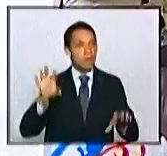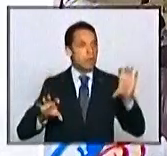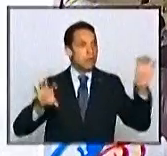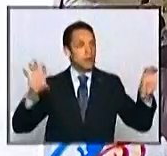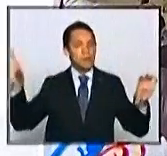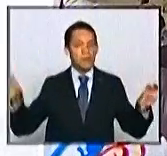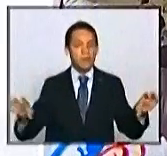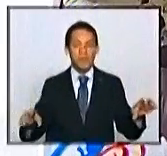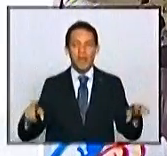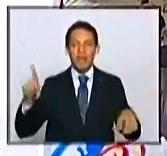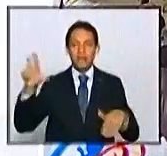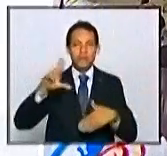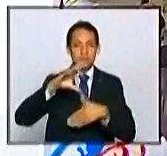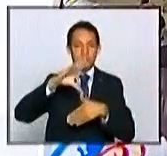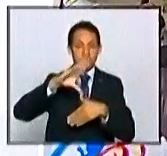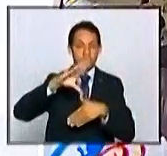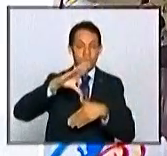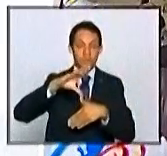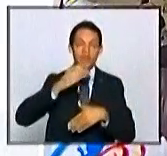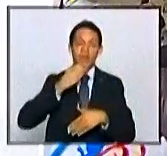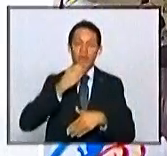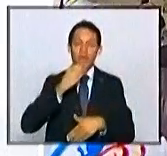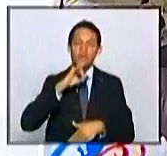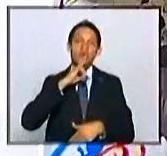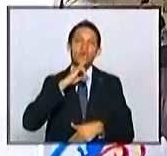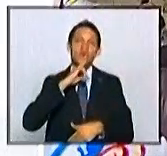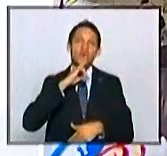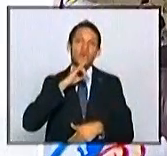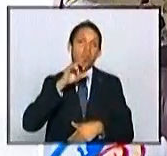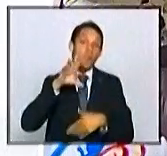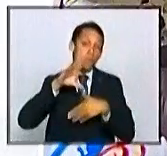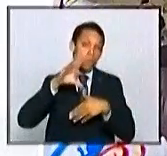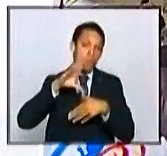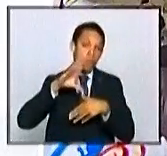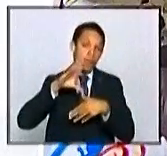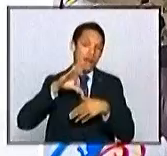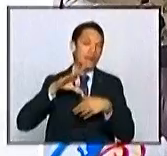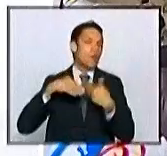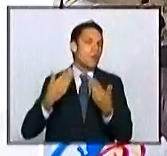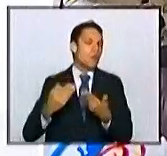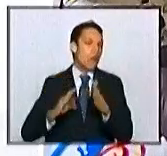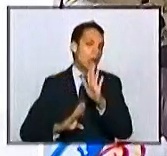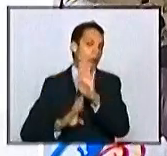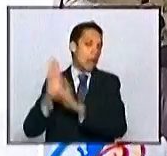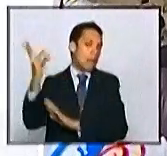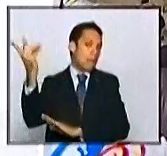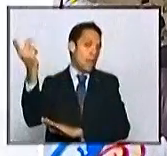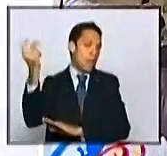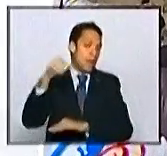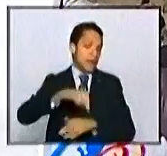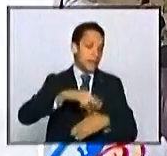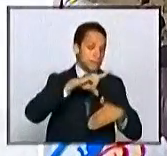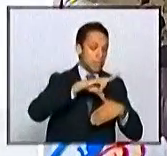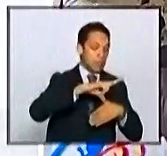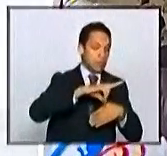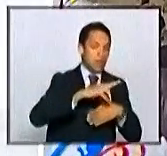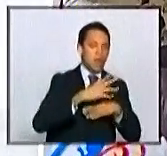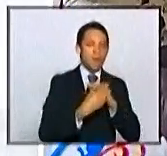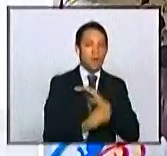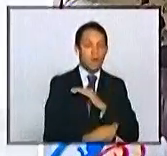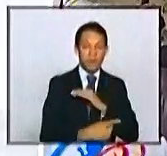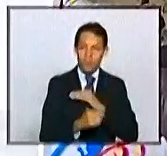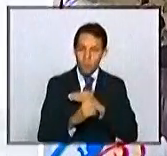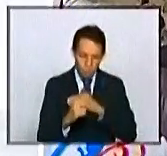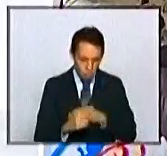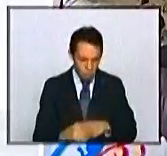y subdesarrollados? Y uno tiene que saber interpretar estas palabras. Pero me pasó, estaba en Hong Kong